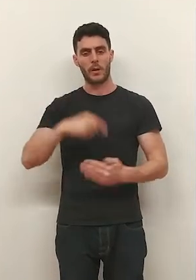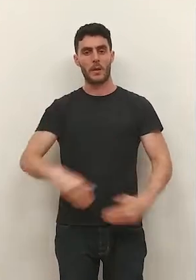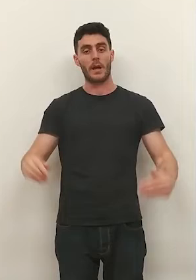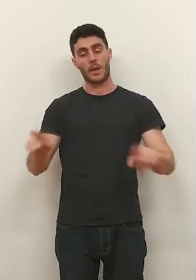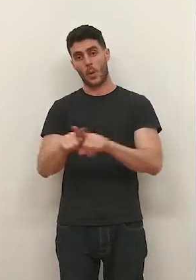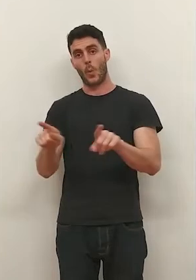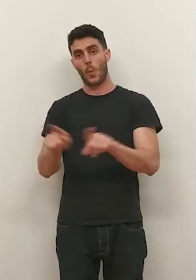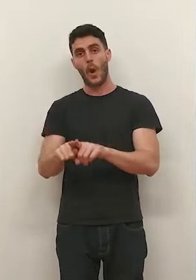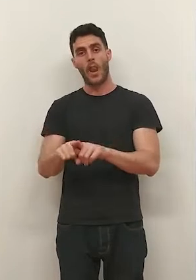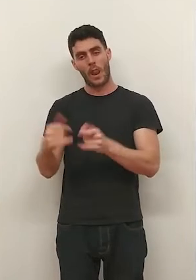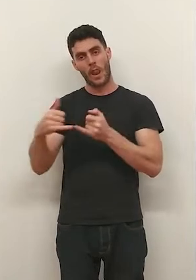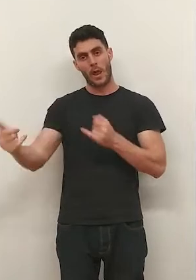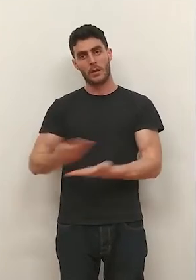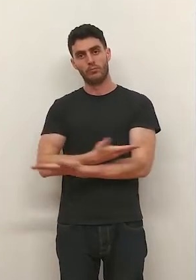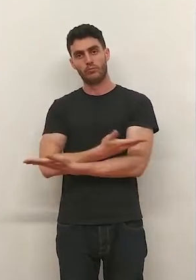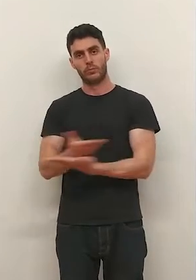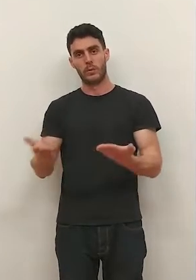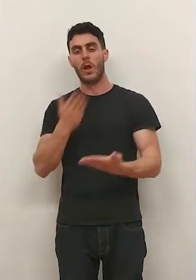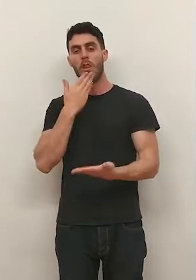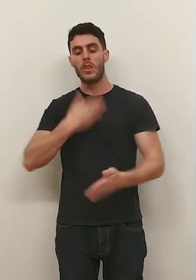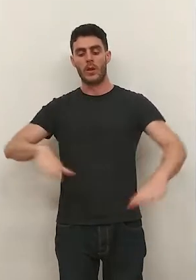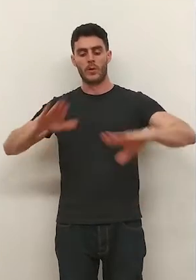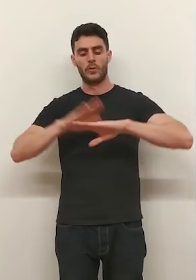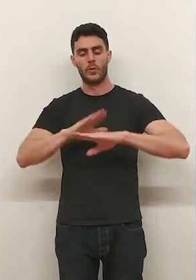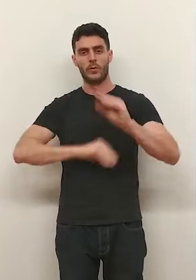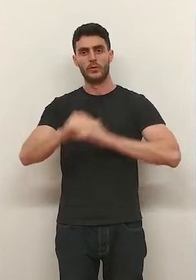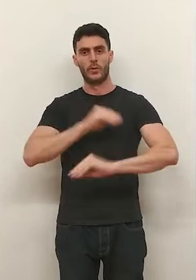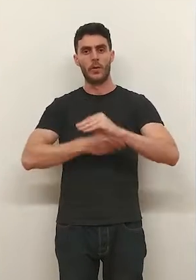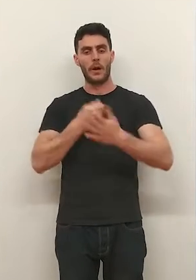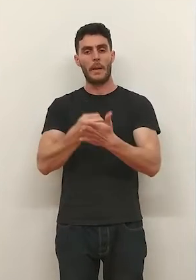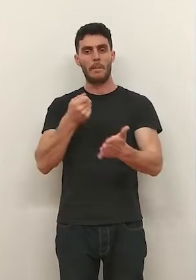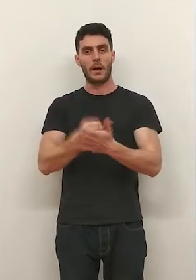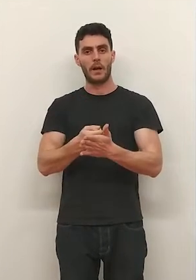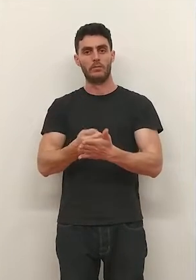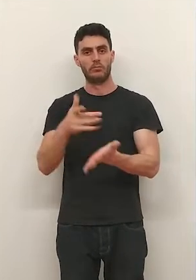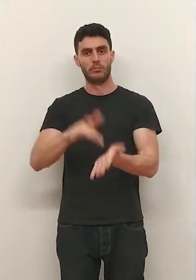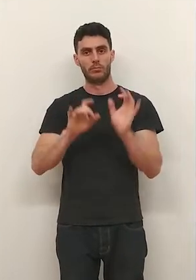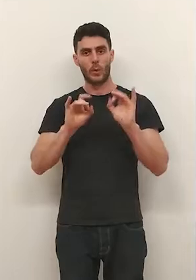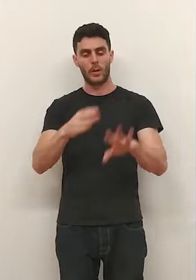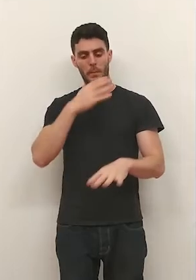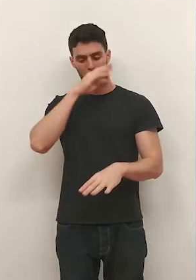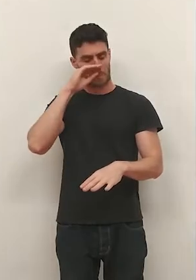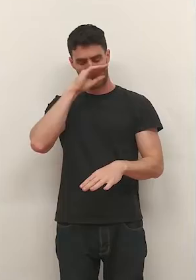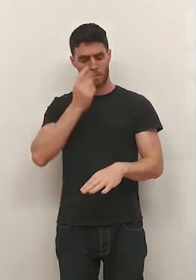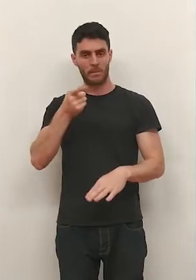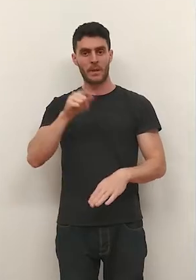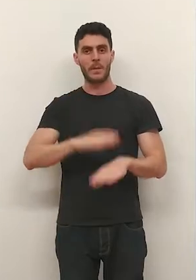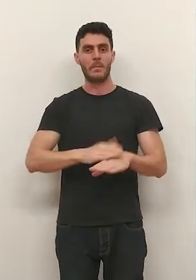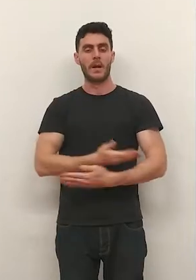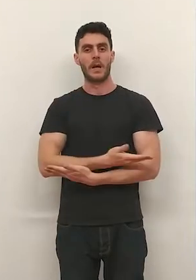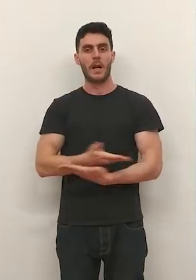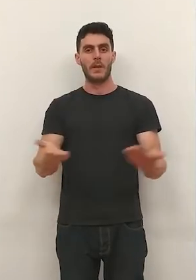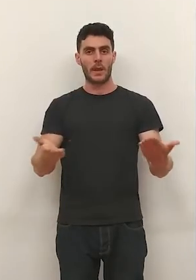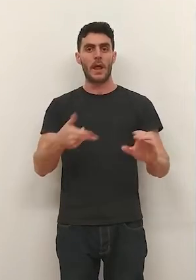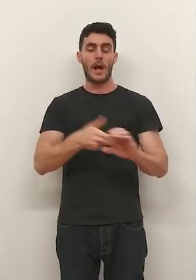que ha ocurrido con la línea puesta a disposición para el ocio nocturno, se resolverá y pagará en un mismo momento. Por otra parte, para garantizar